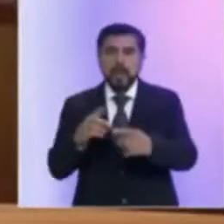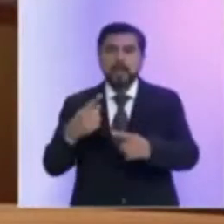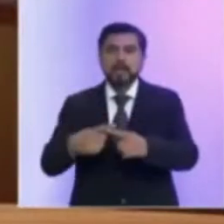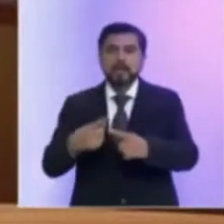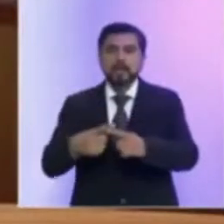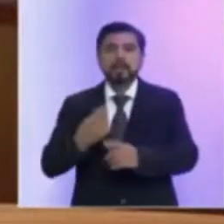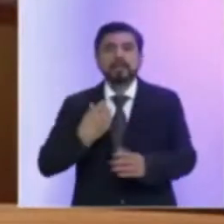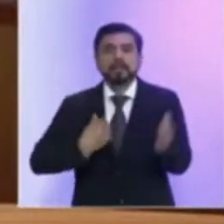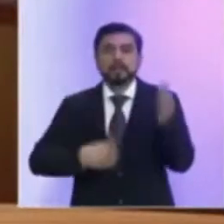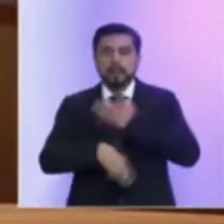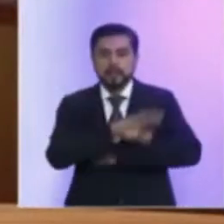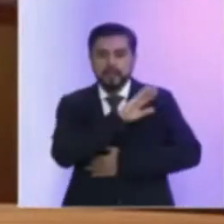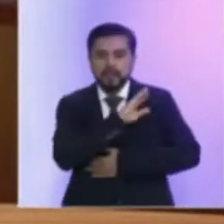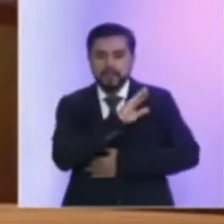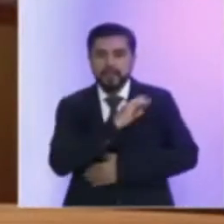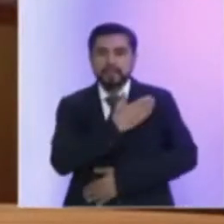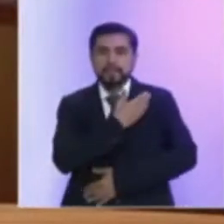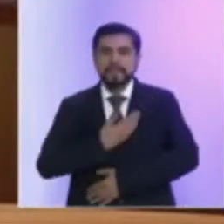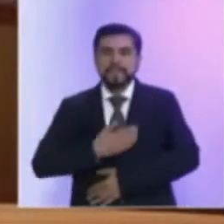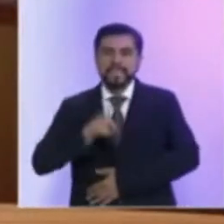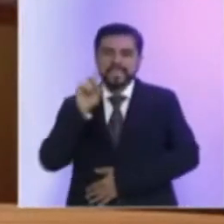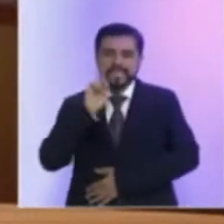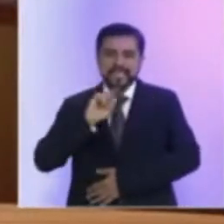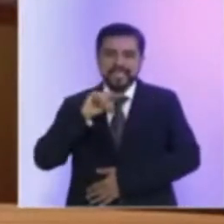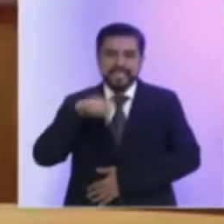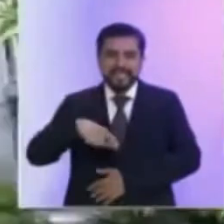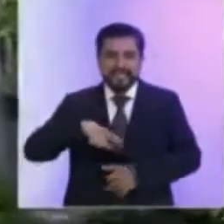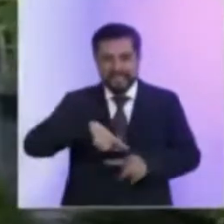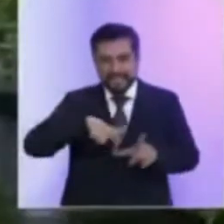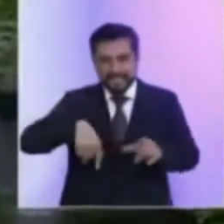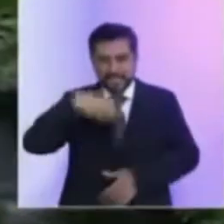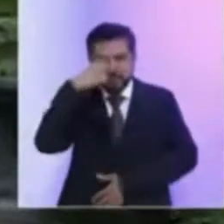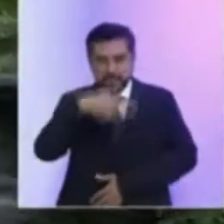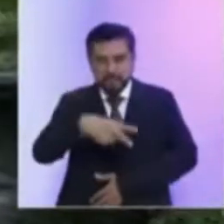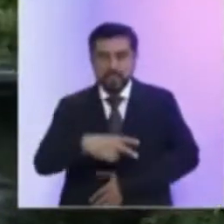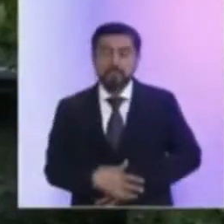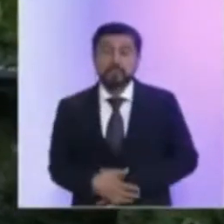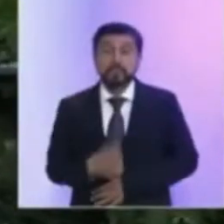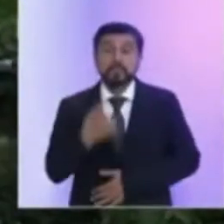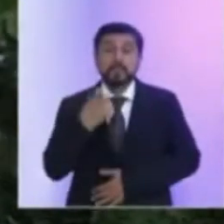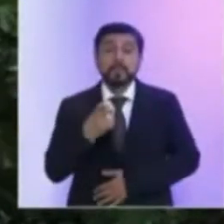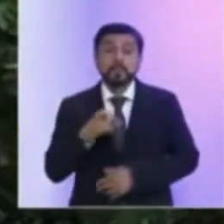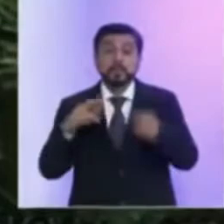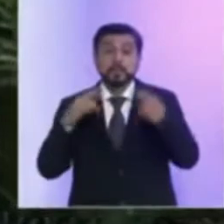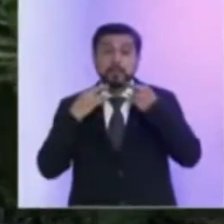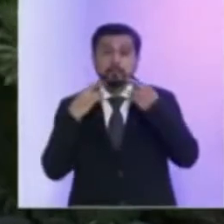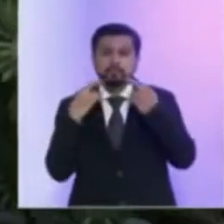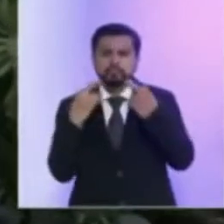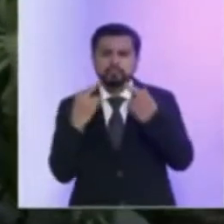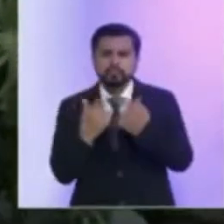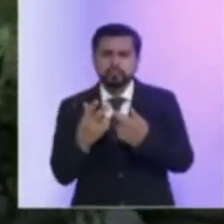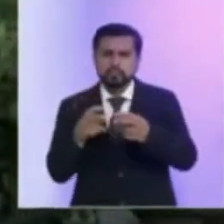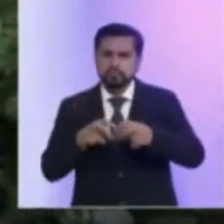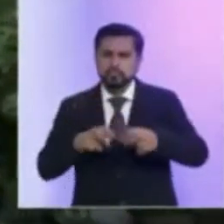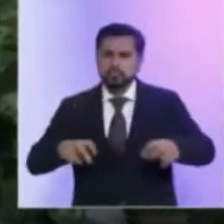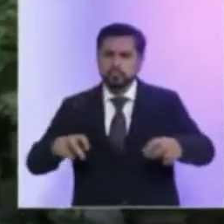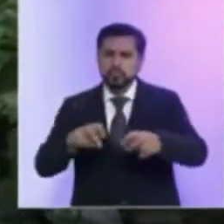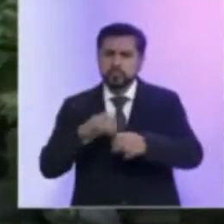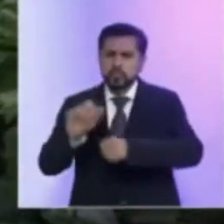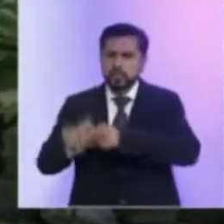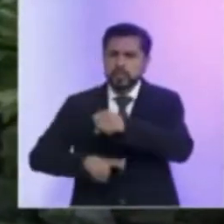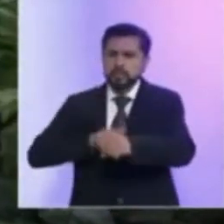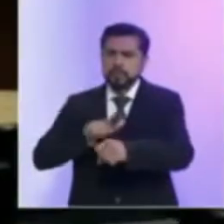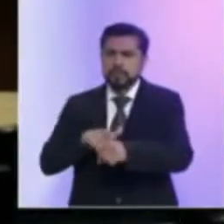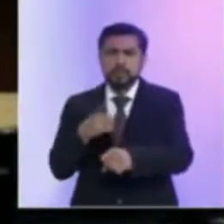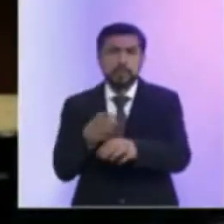Pardo, como presidenta electa de los Estados Unidos Mexicanos. Esta sesión solemne tiene un valor especial como un momento histórico